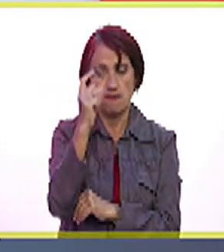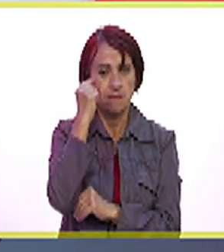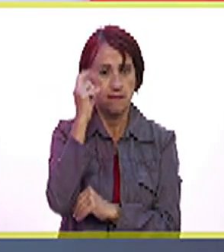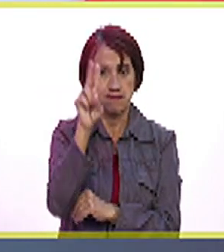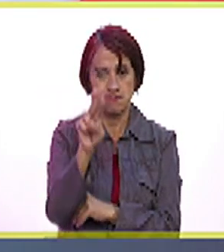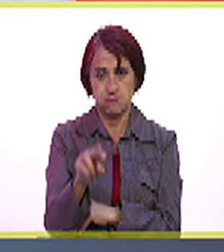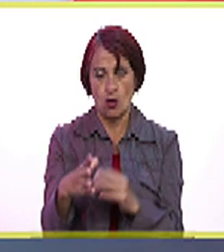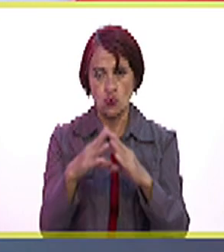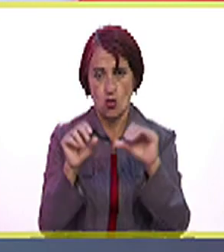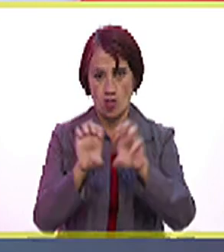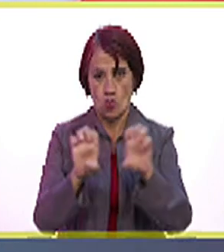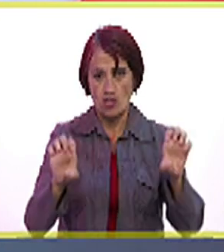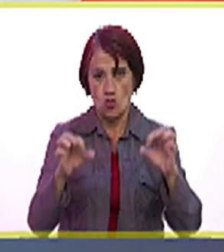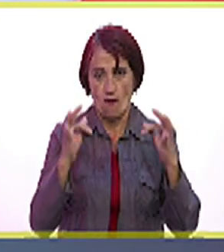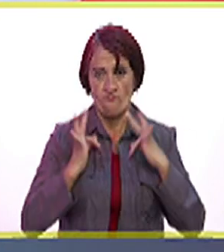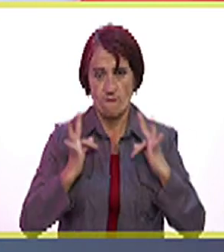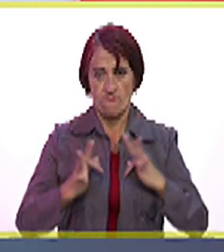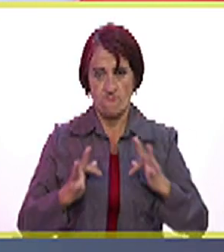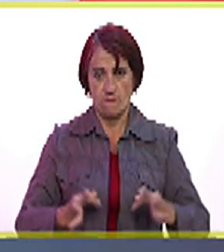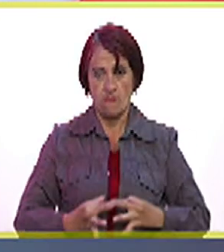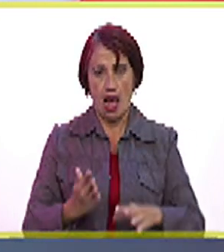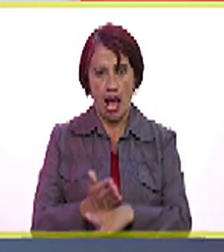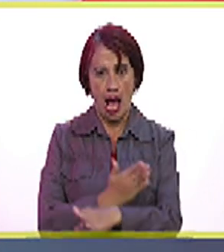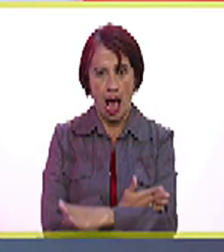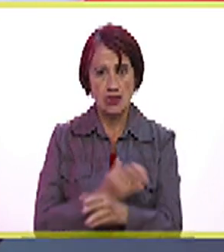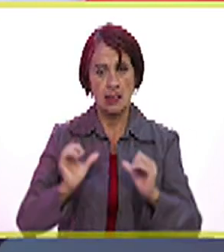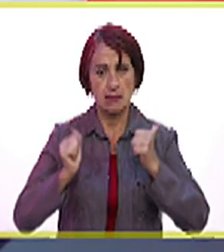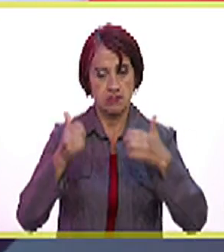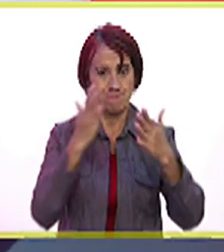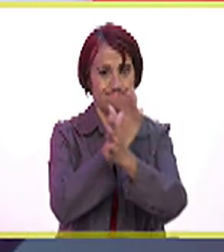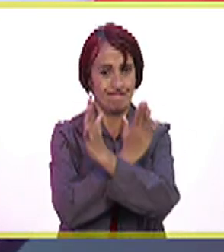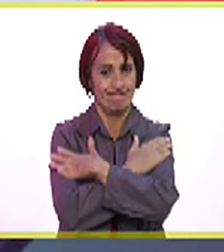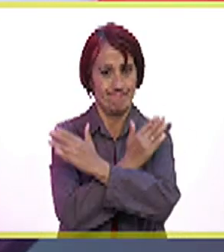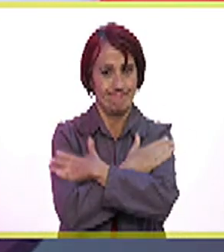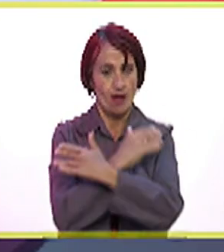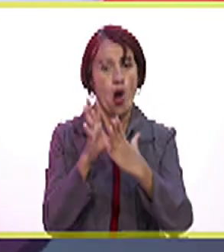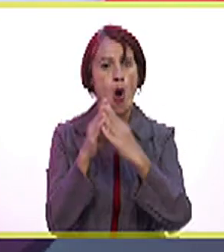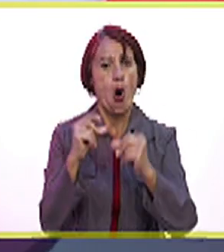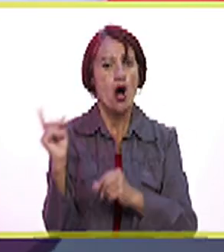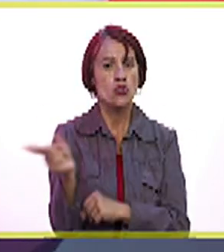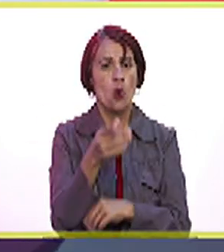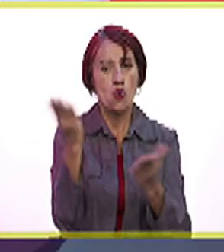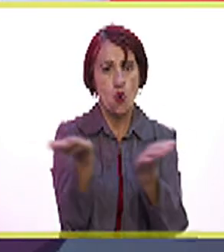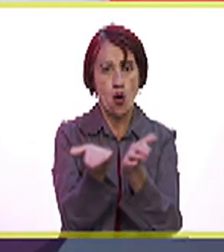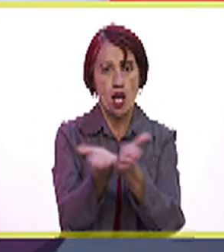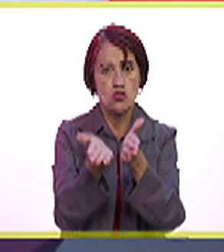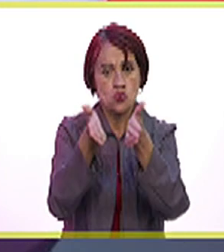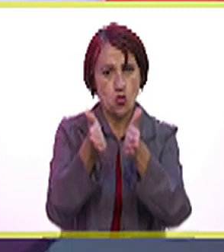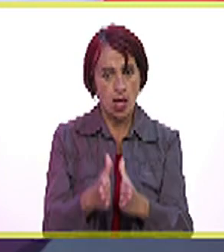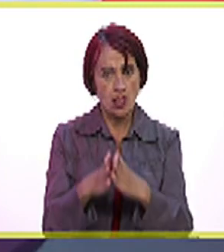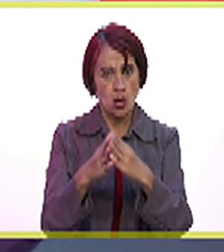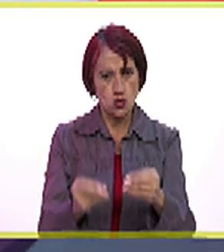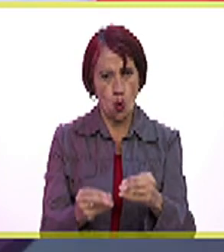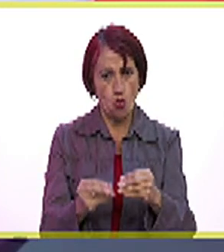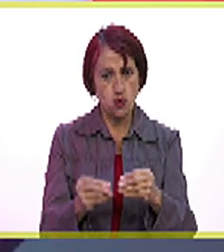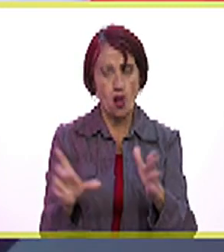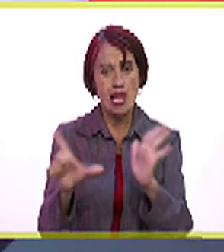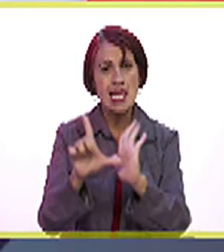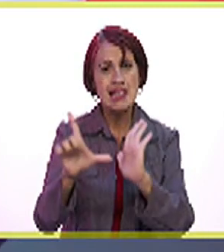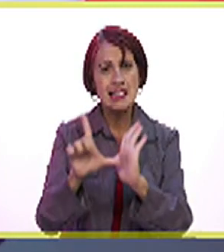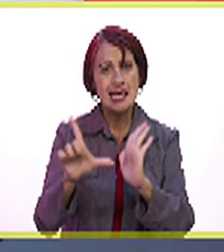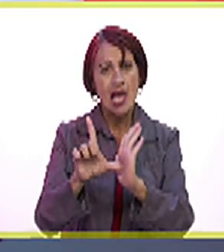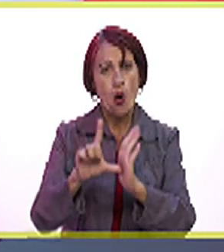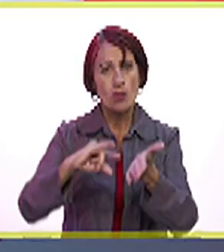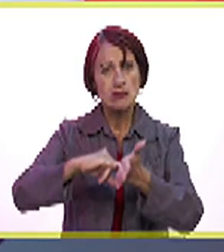educación física. Antes de comenzar nuestra clase, voy a felicitar a todas y todos los estudiantes del nivel media general y media